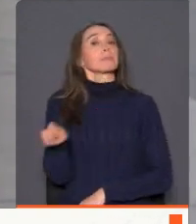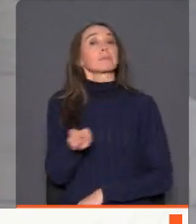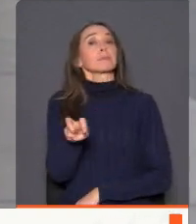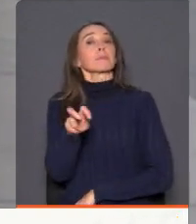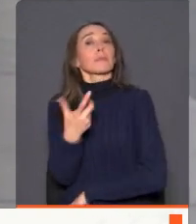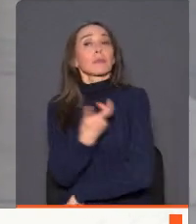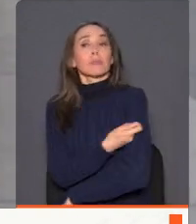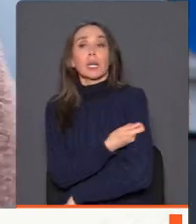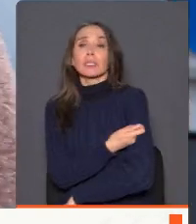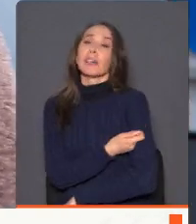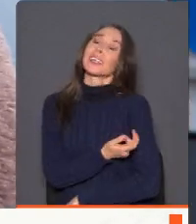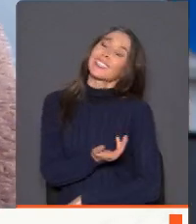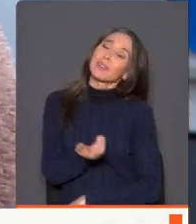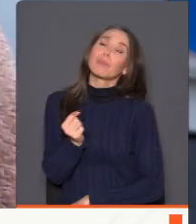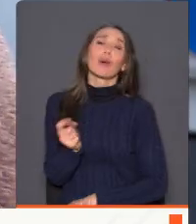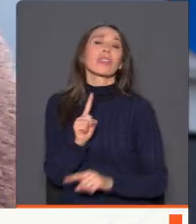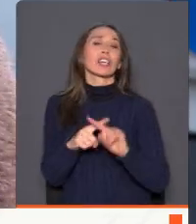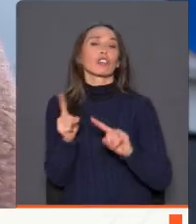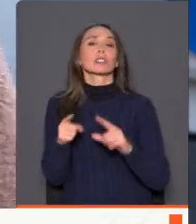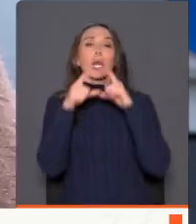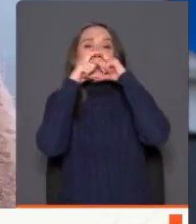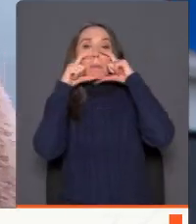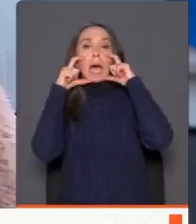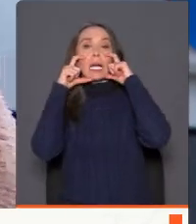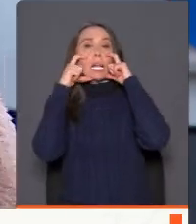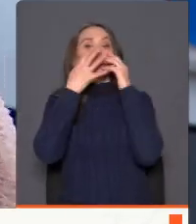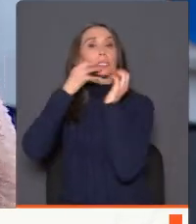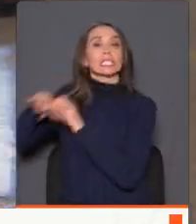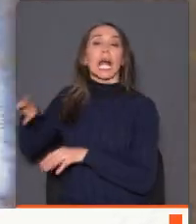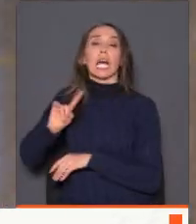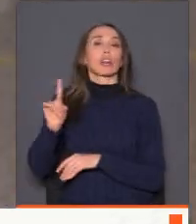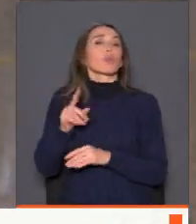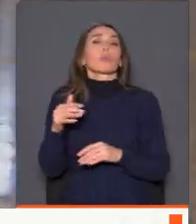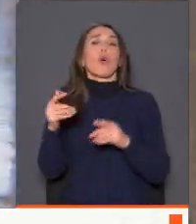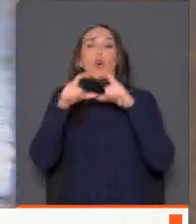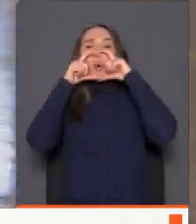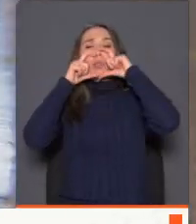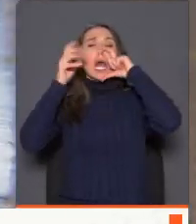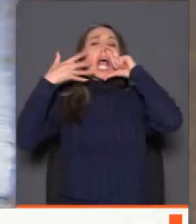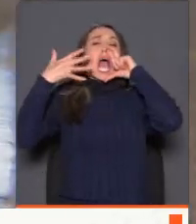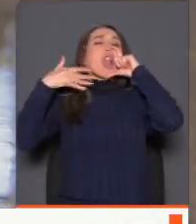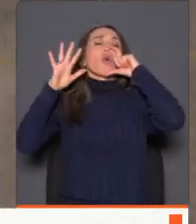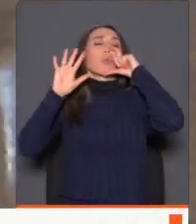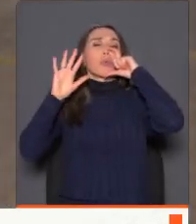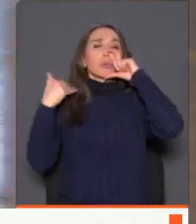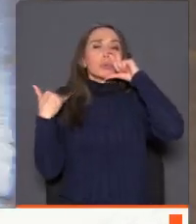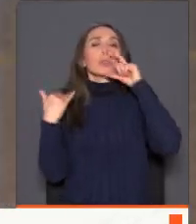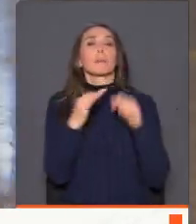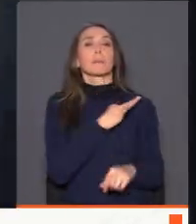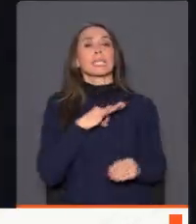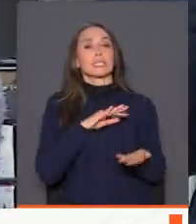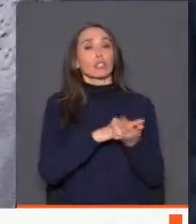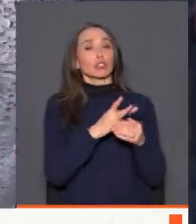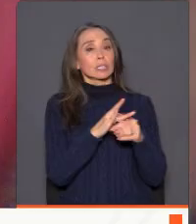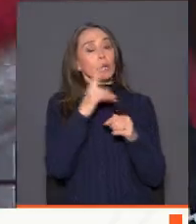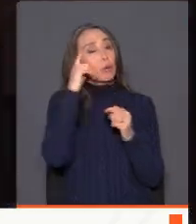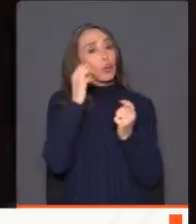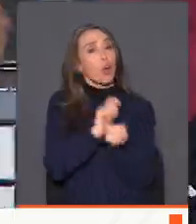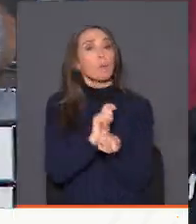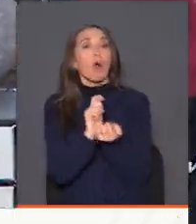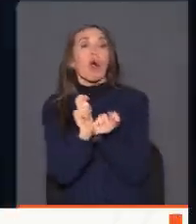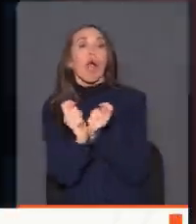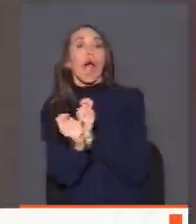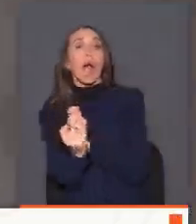puede ser que no. Y la mascarilla no dejarla, aunque nos dé calor. El Ministerio de Salud está trabajando en la transición para la